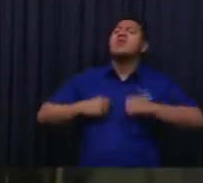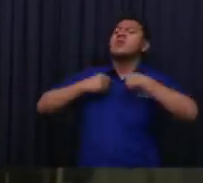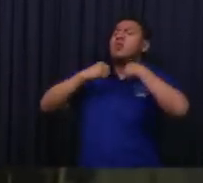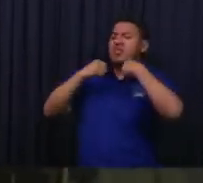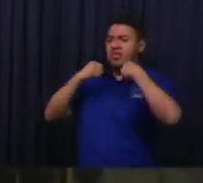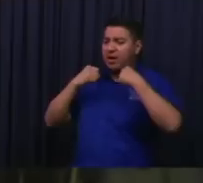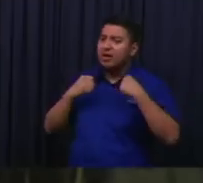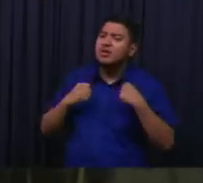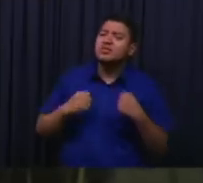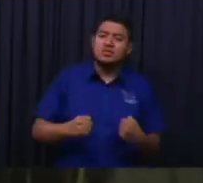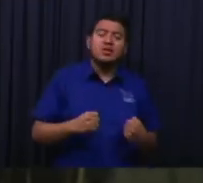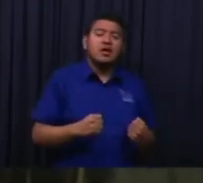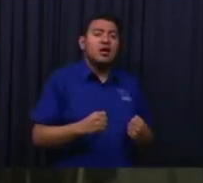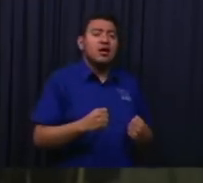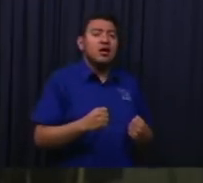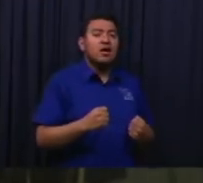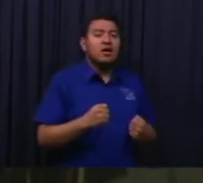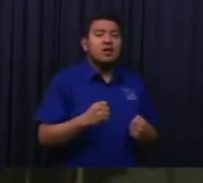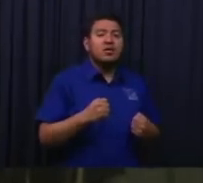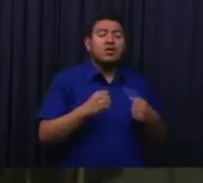nuestra fortaleza.